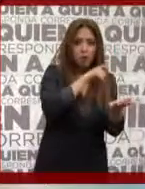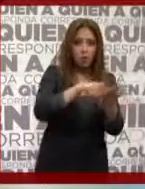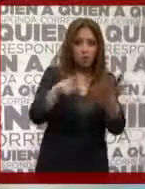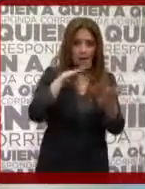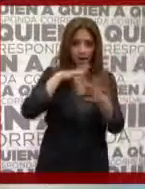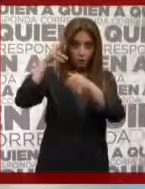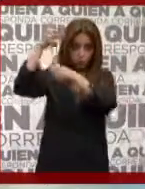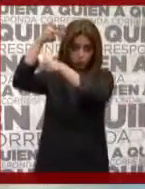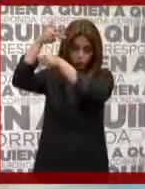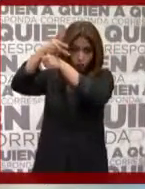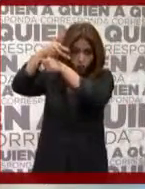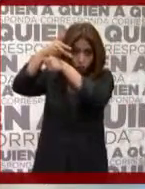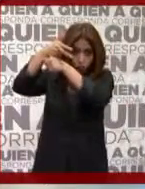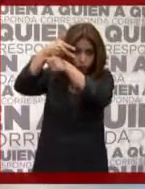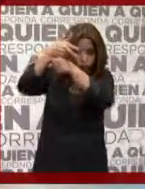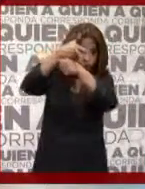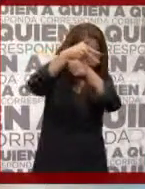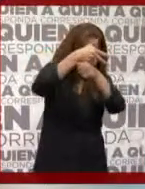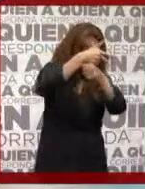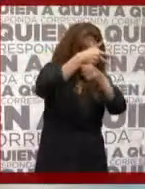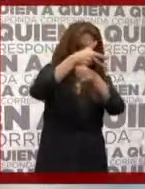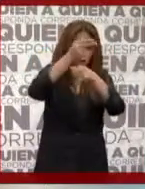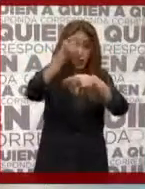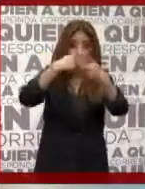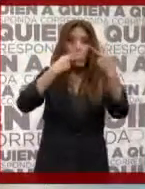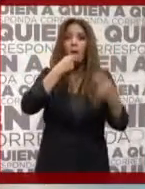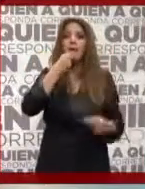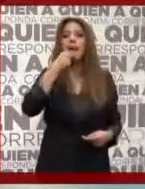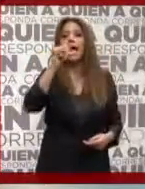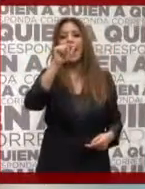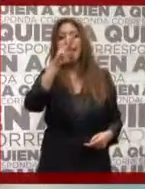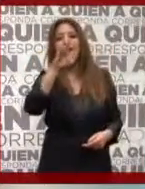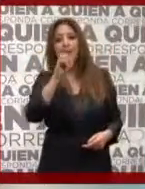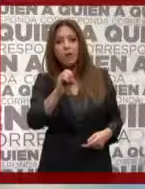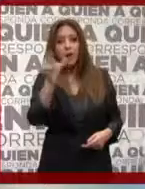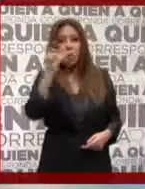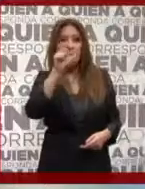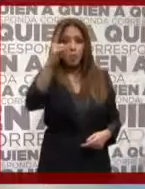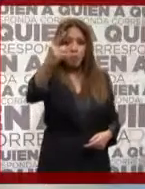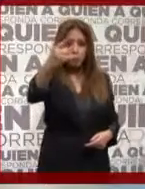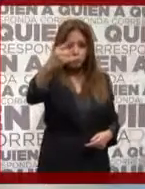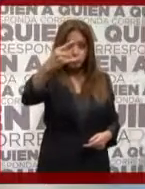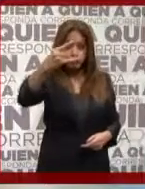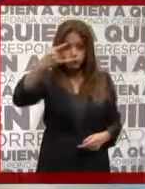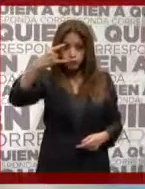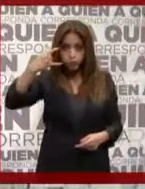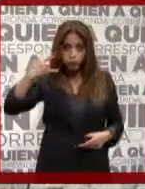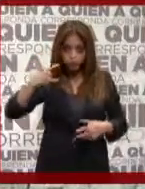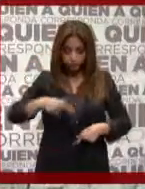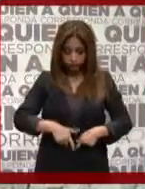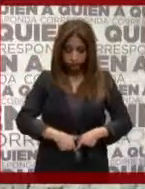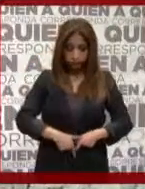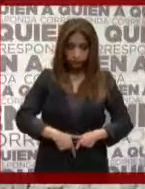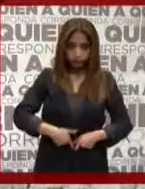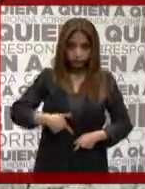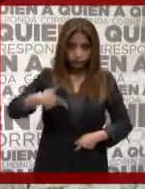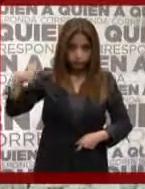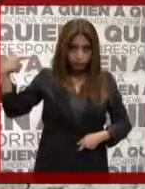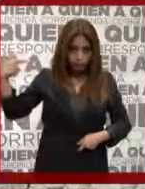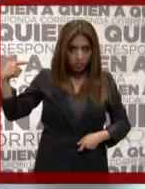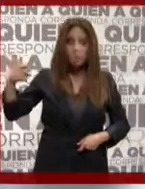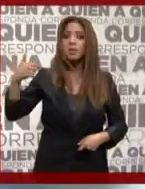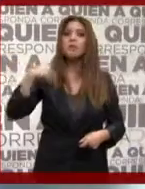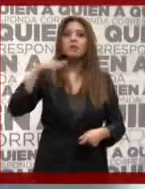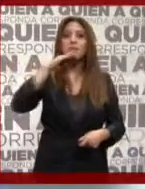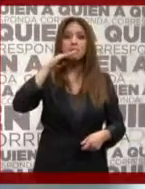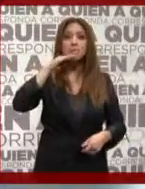personas, la otra captó el interior de la tienda. Armando nos dijo que cuando abrieron el refrigerador, sacaron las pistolas. Mi mamá sale corriendo